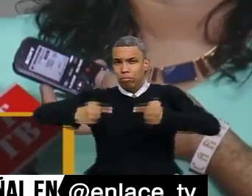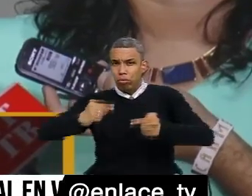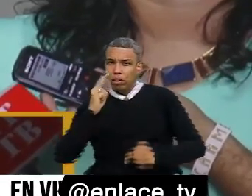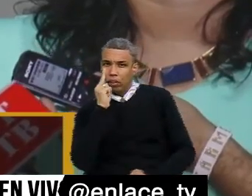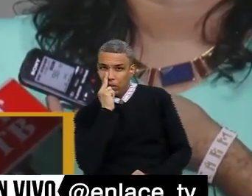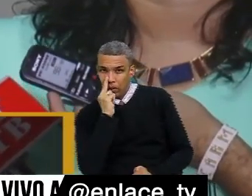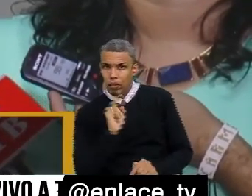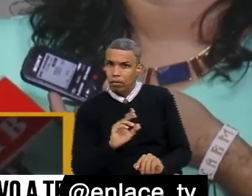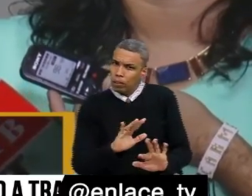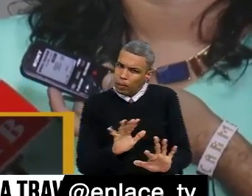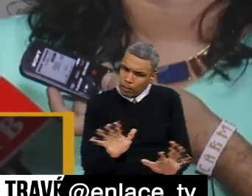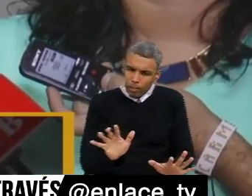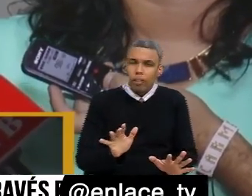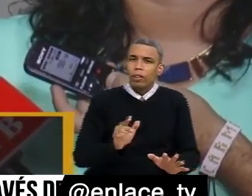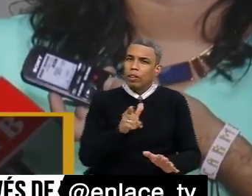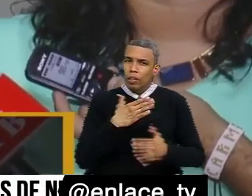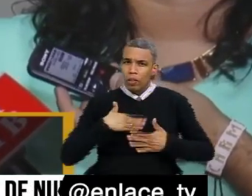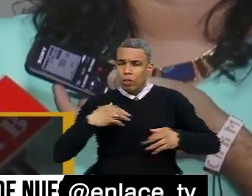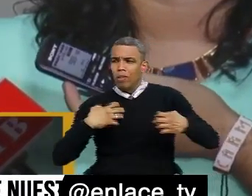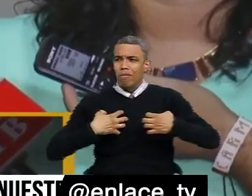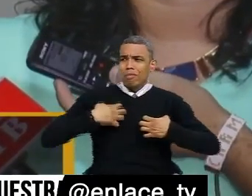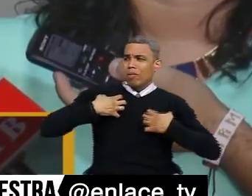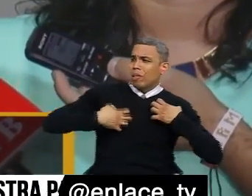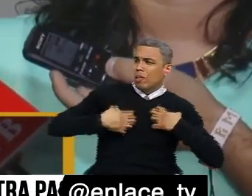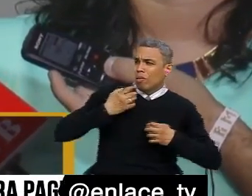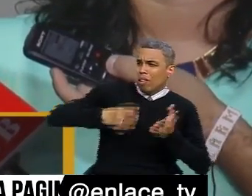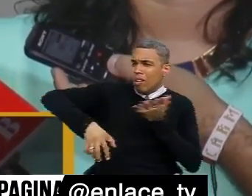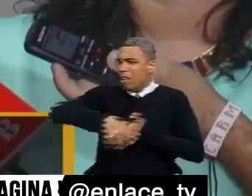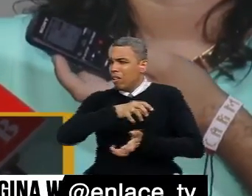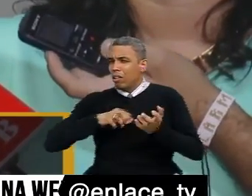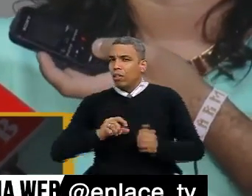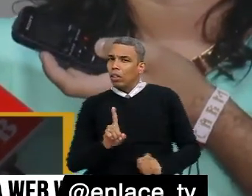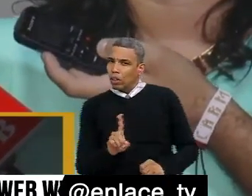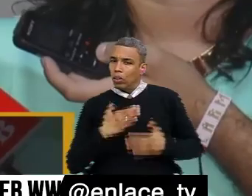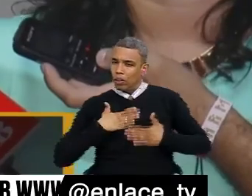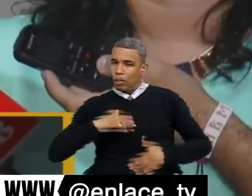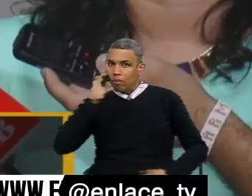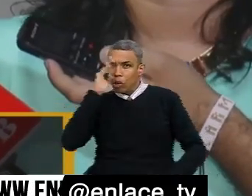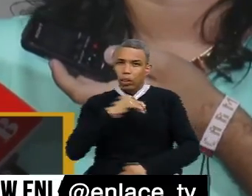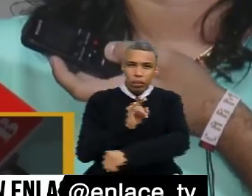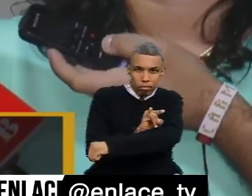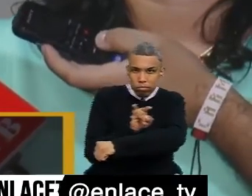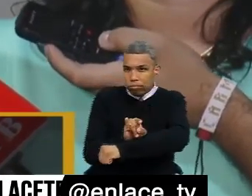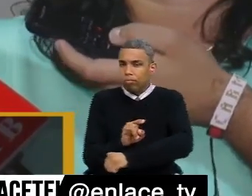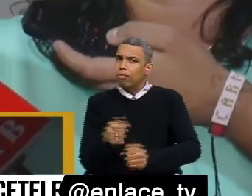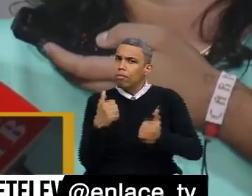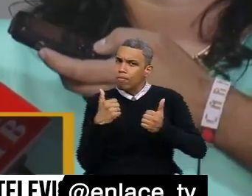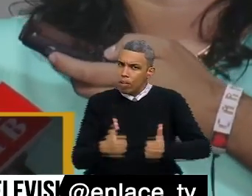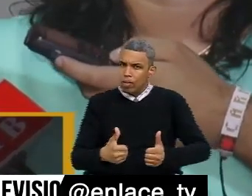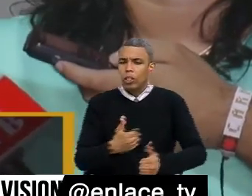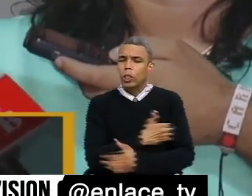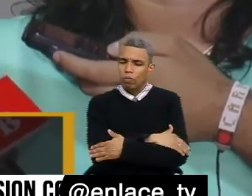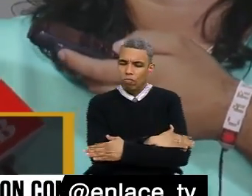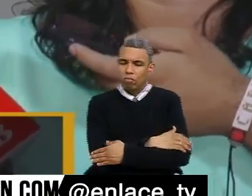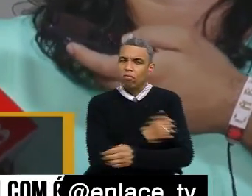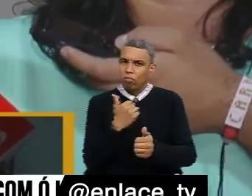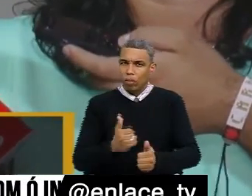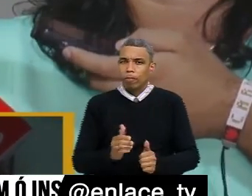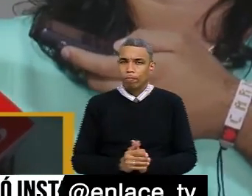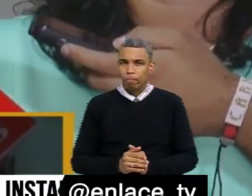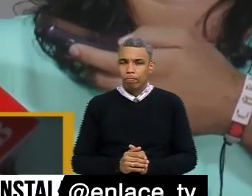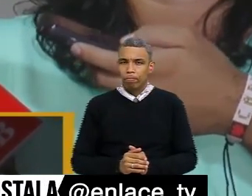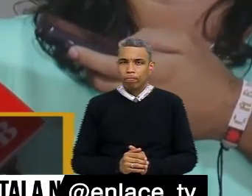ciudad, en cuanto a los hinchas que van a venir a Barranca Bermeja, y el llamado también a los